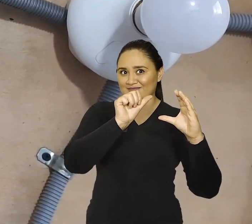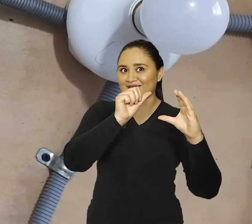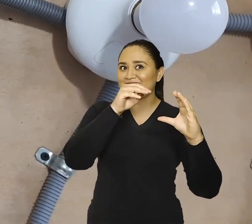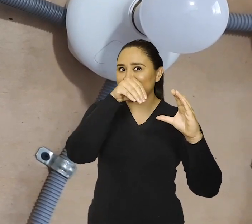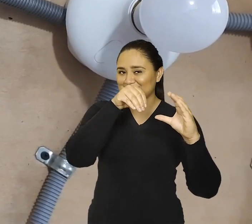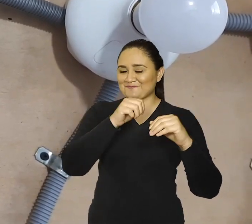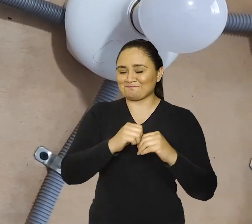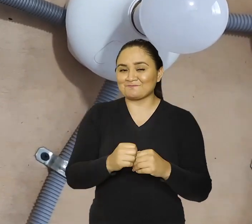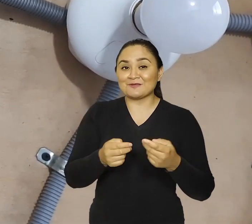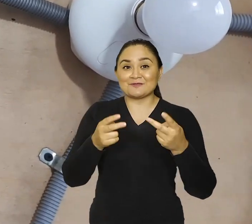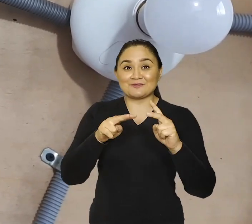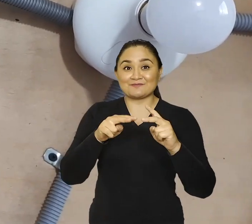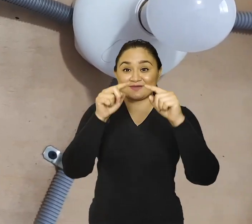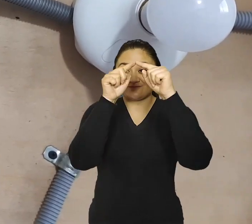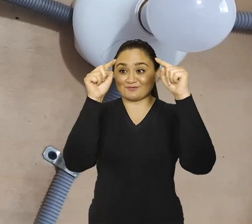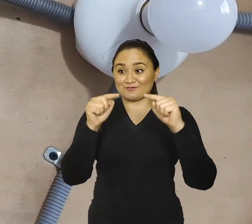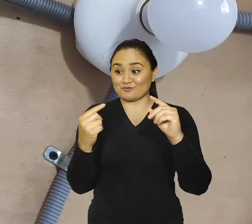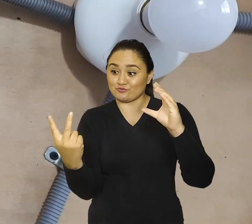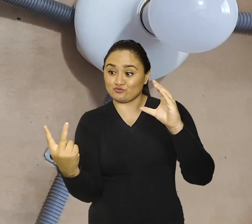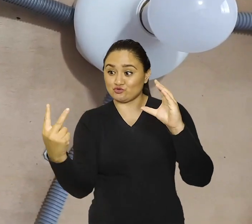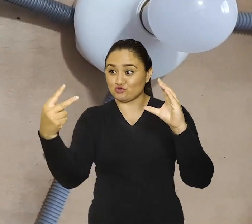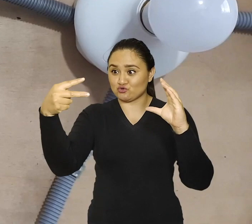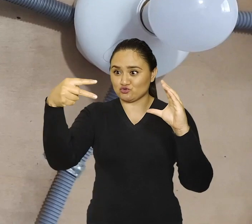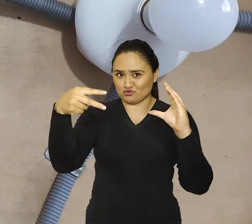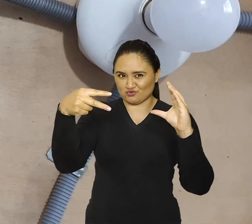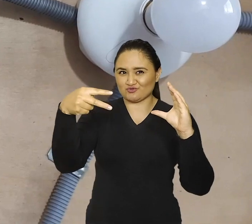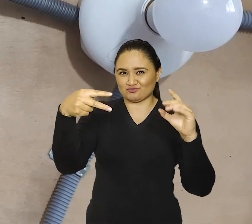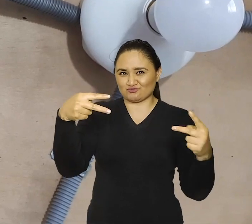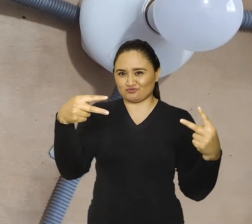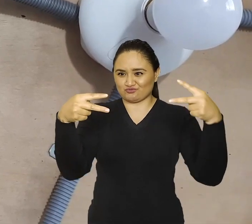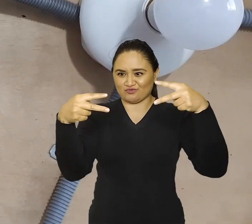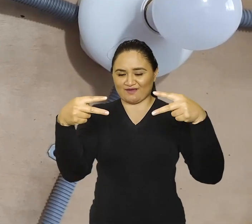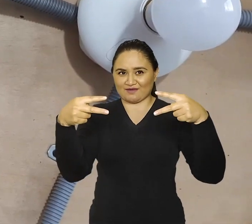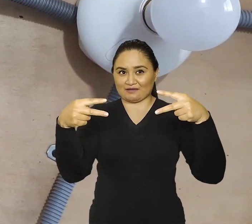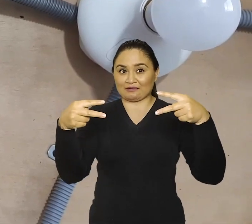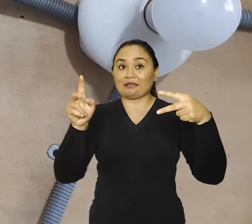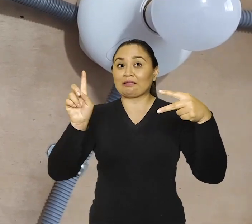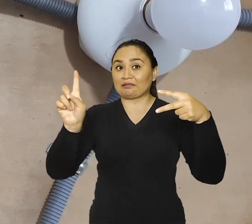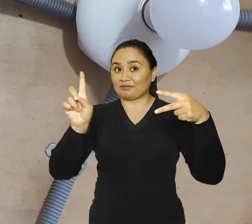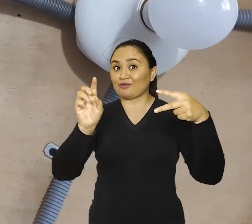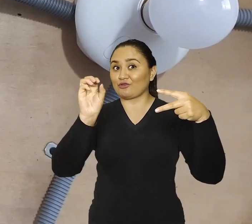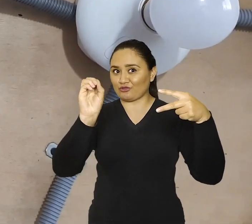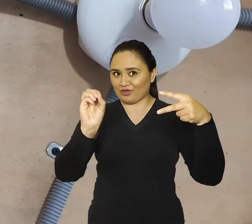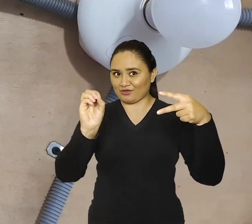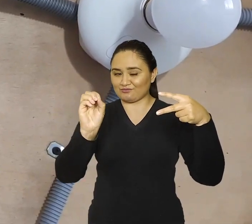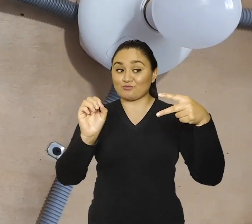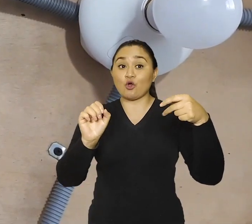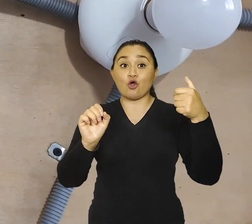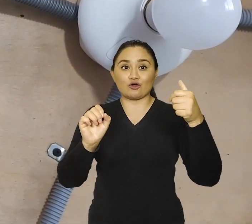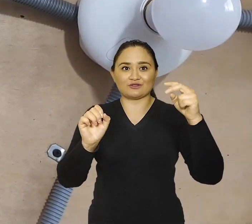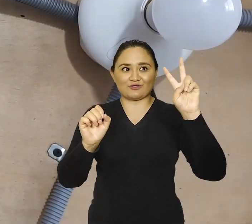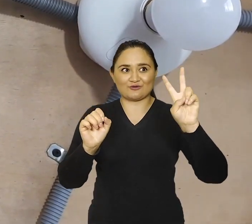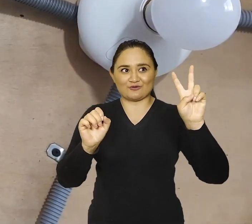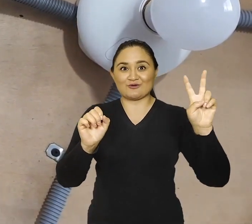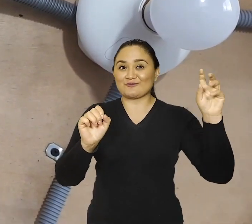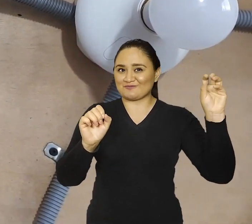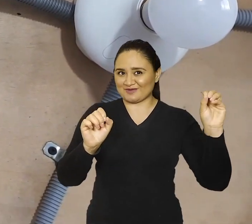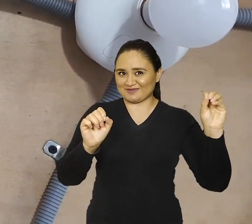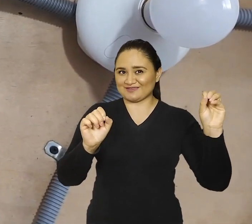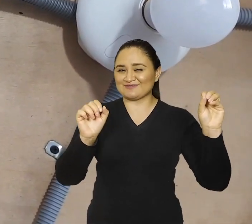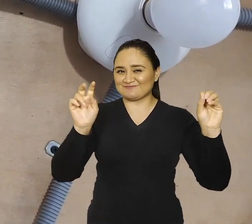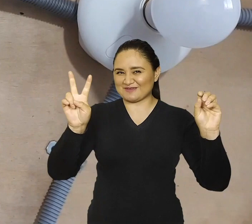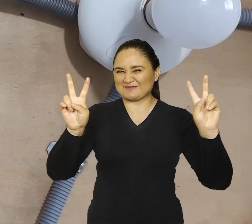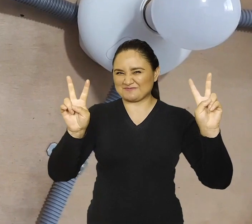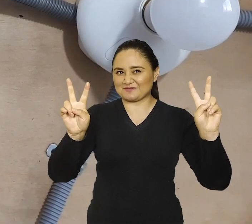20 amperios. Además, la acometida eléctrica que suministra 110 y 220 voltios ya que